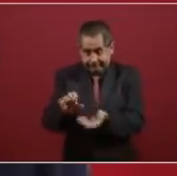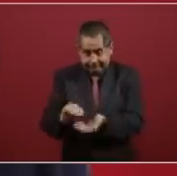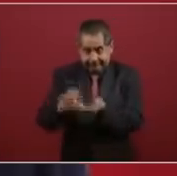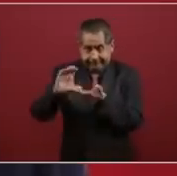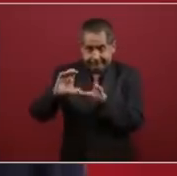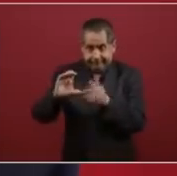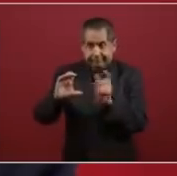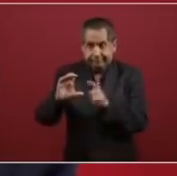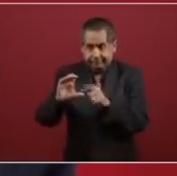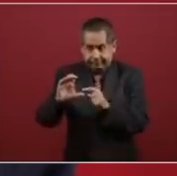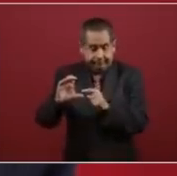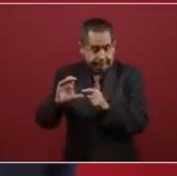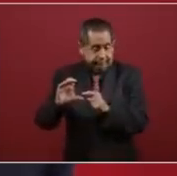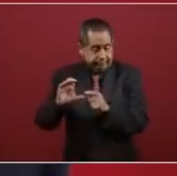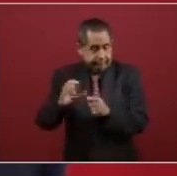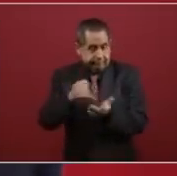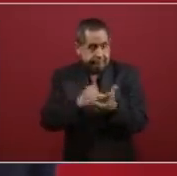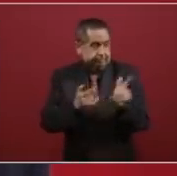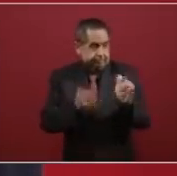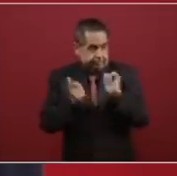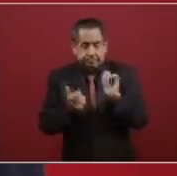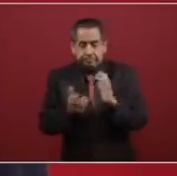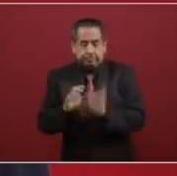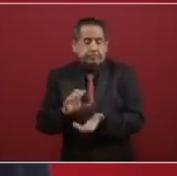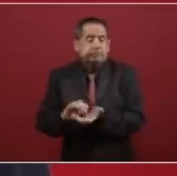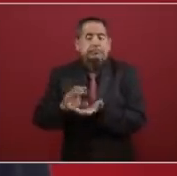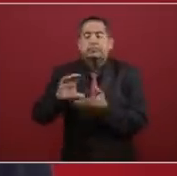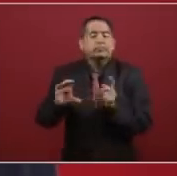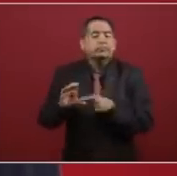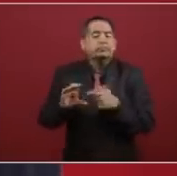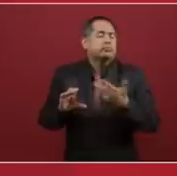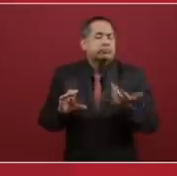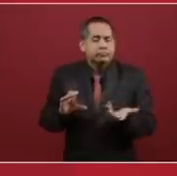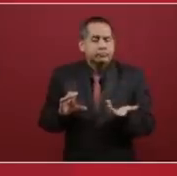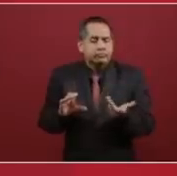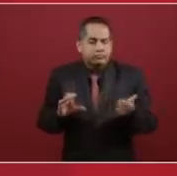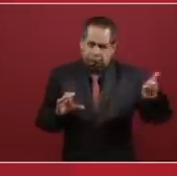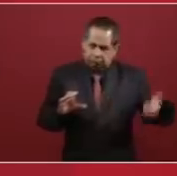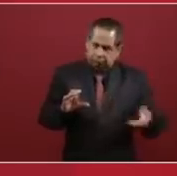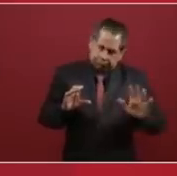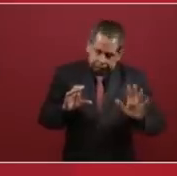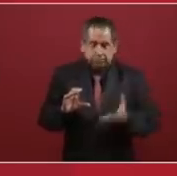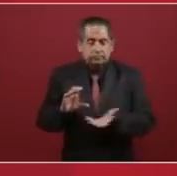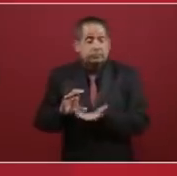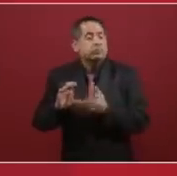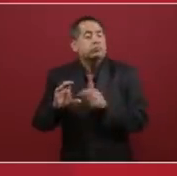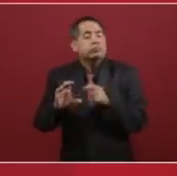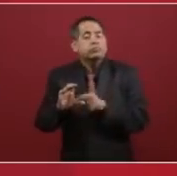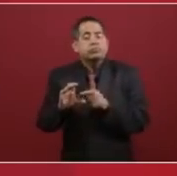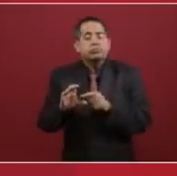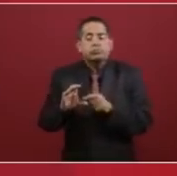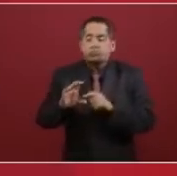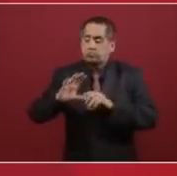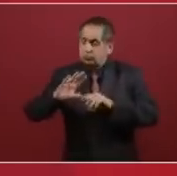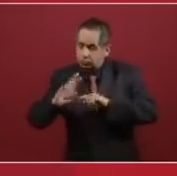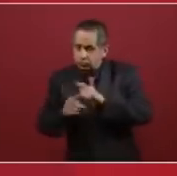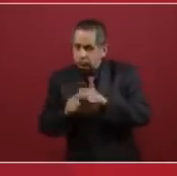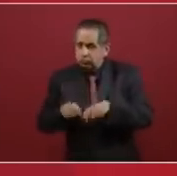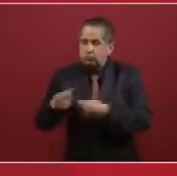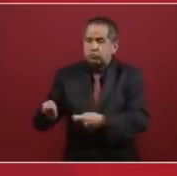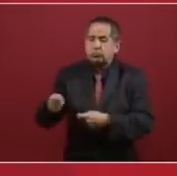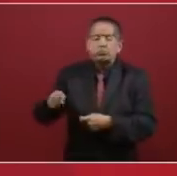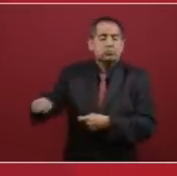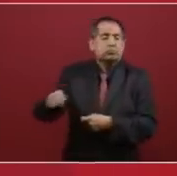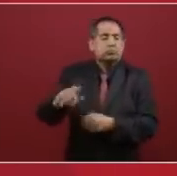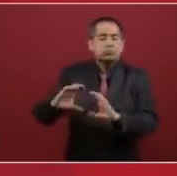obtenido por este pago de impuestos o derechos se regresara a las